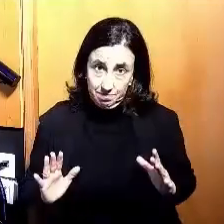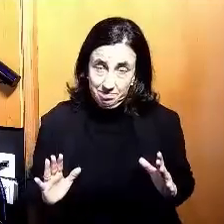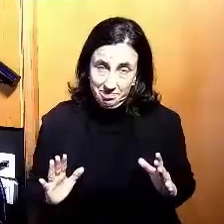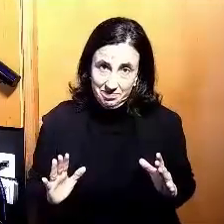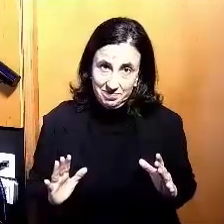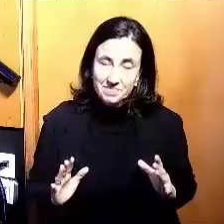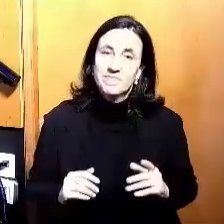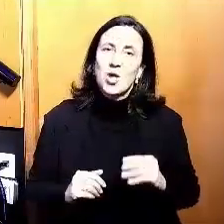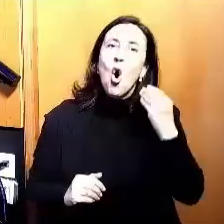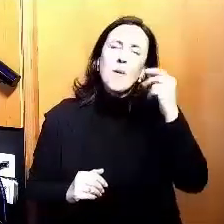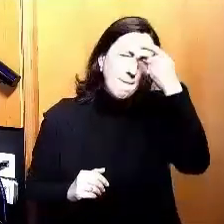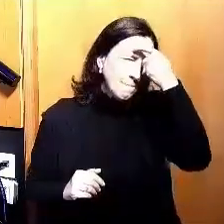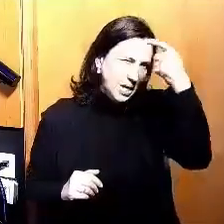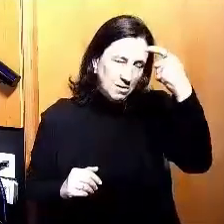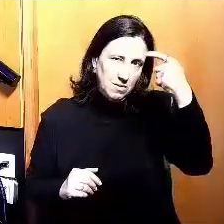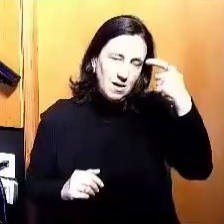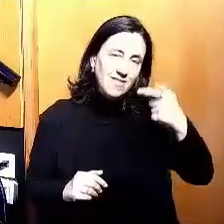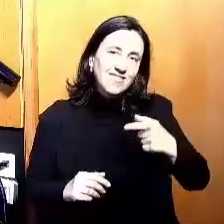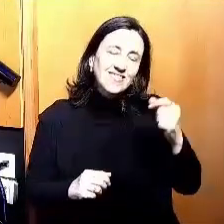No, pero jóvenes.